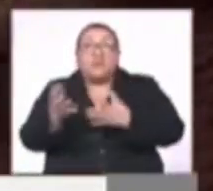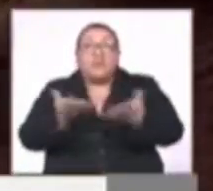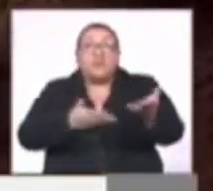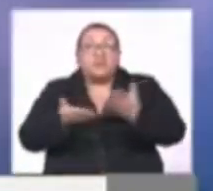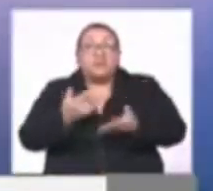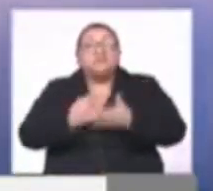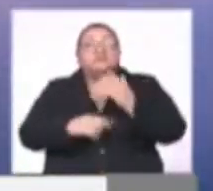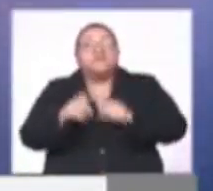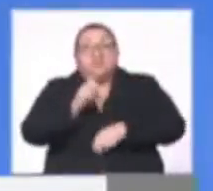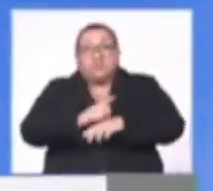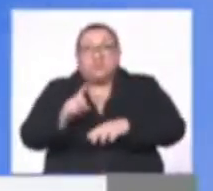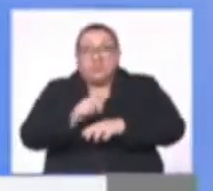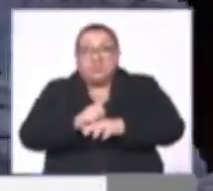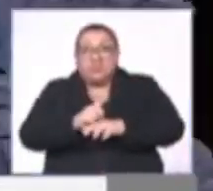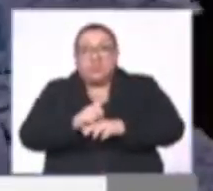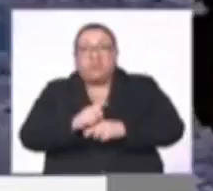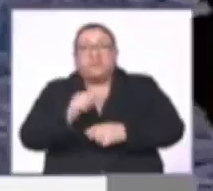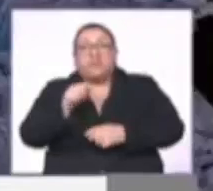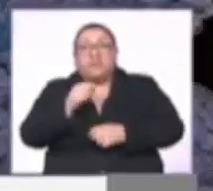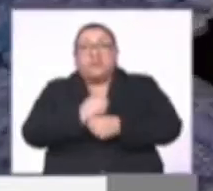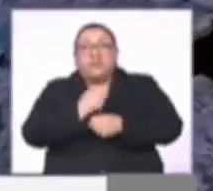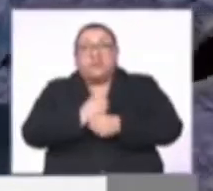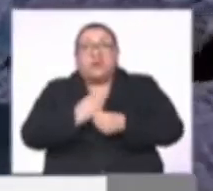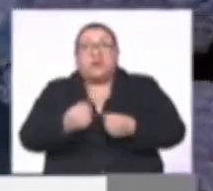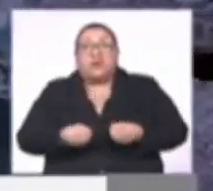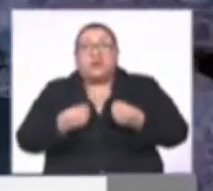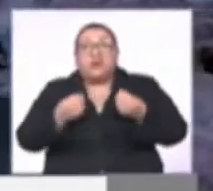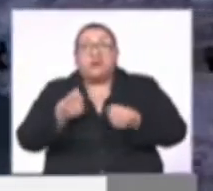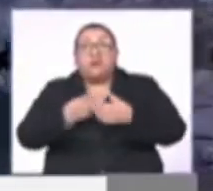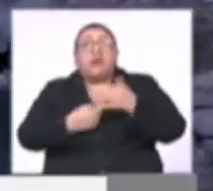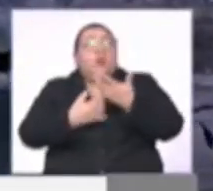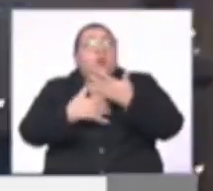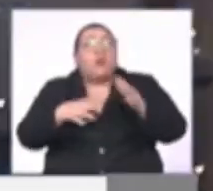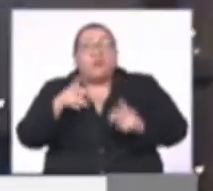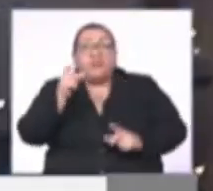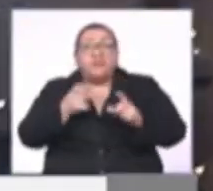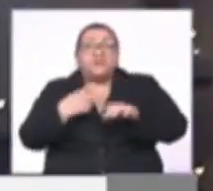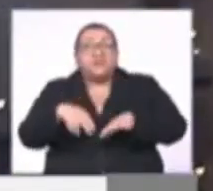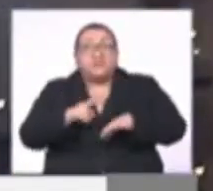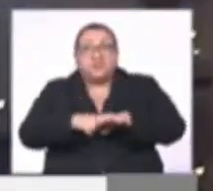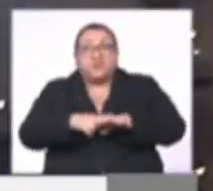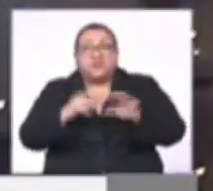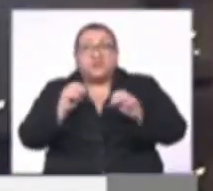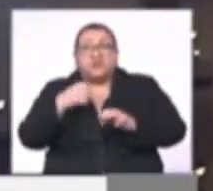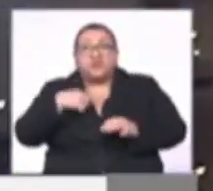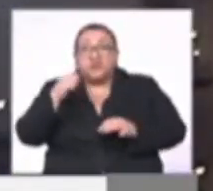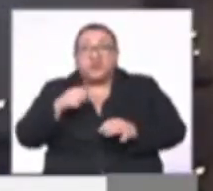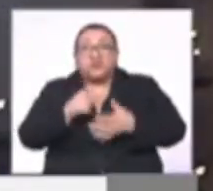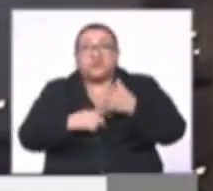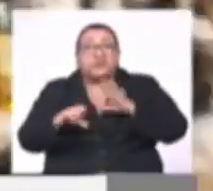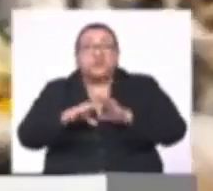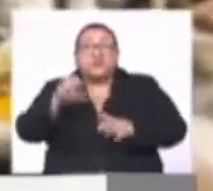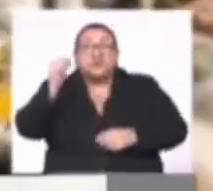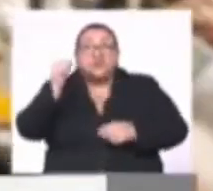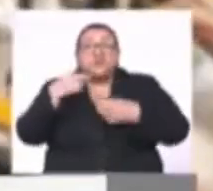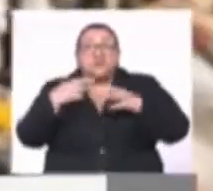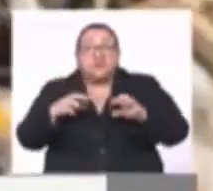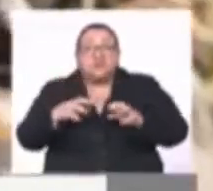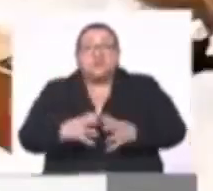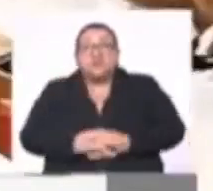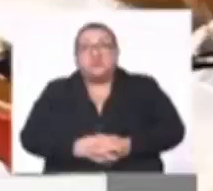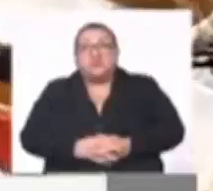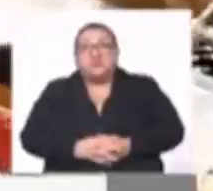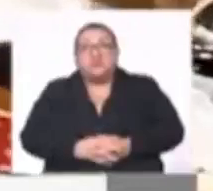servicios que desarrollan actividades o proyectos de inversión, para cualquier persona natural o jurídica de derecho público y